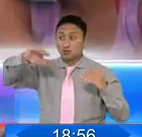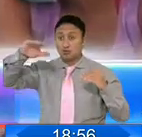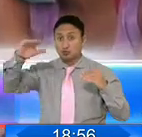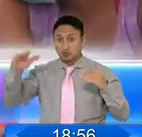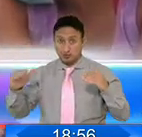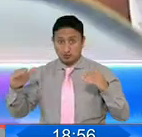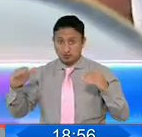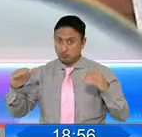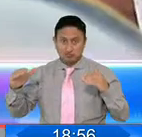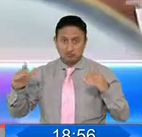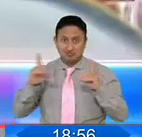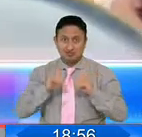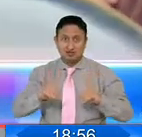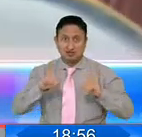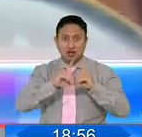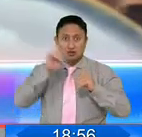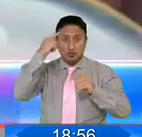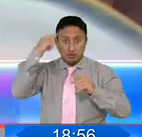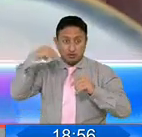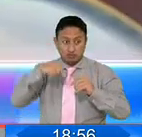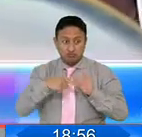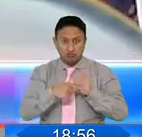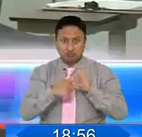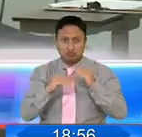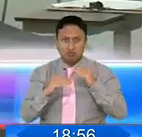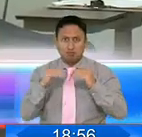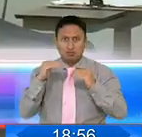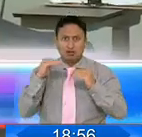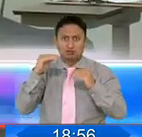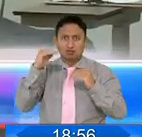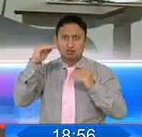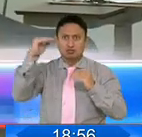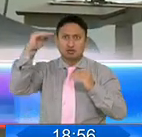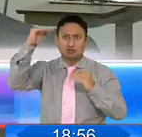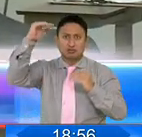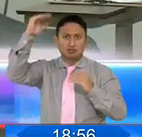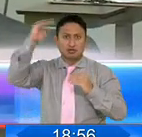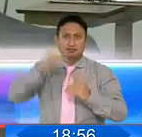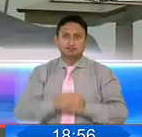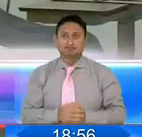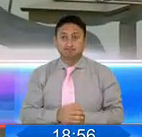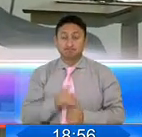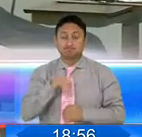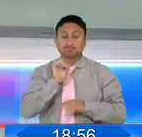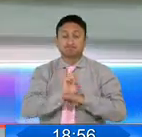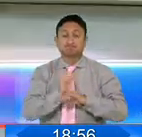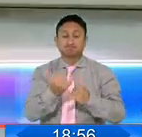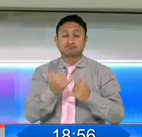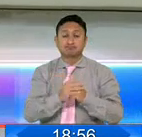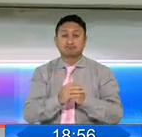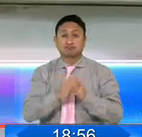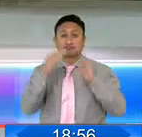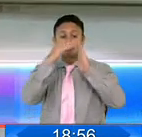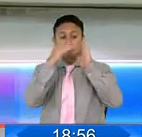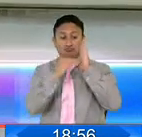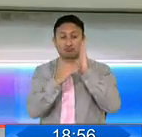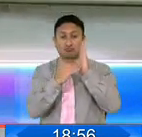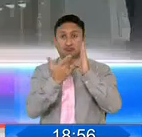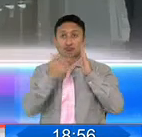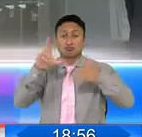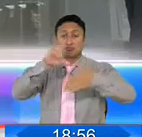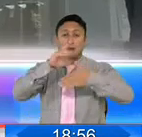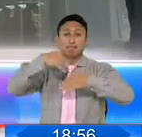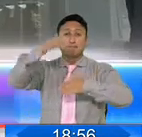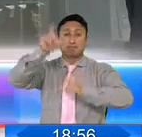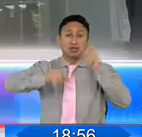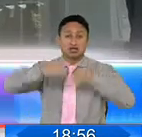mismas cifras gubernamentales evidencian un incremento significativo de los enfermos el valor se encuentra en el puesto número 8 de los países con mayor